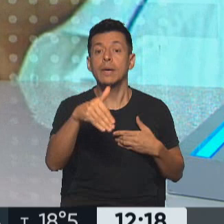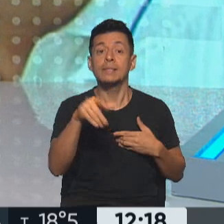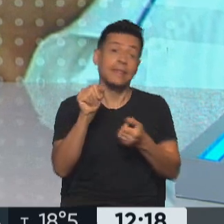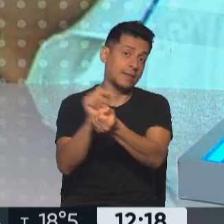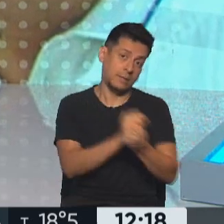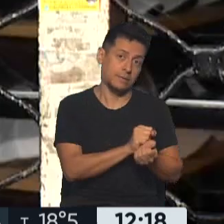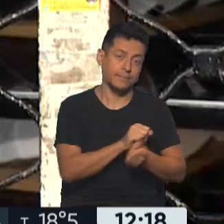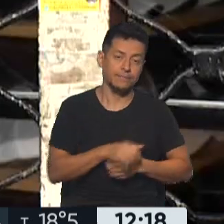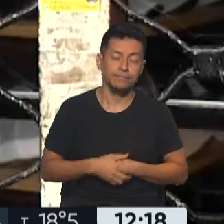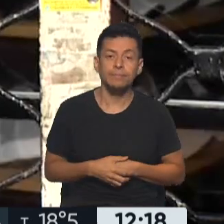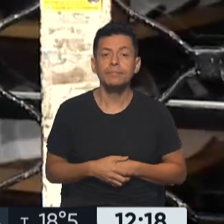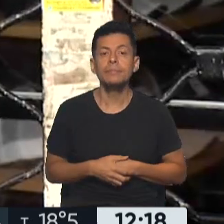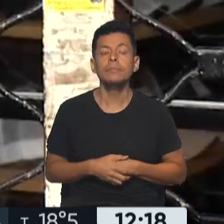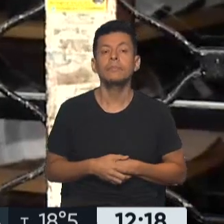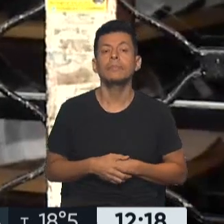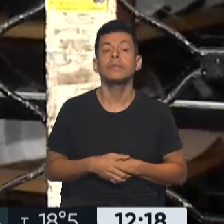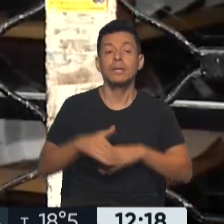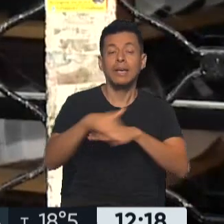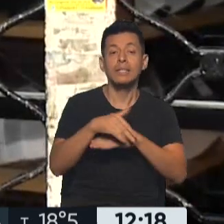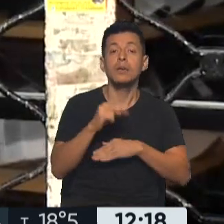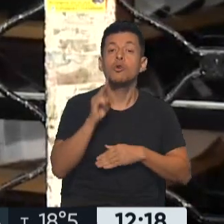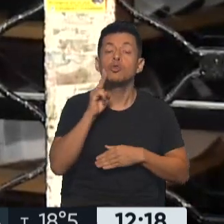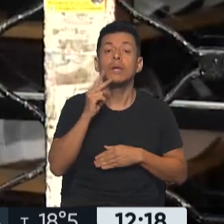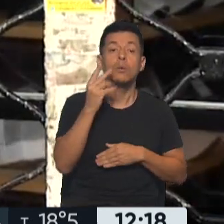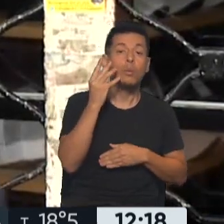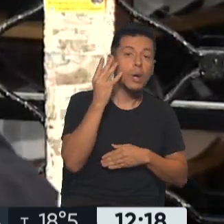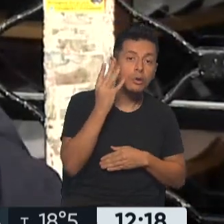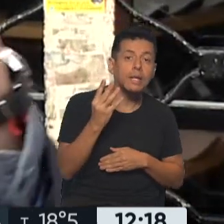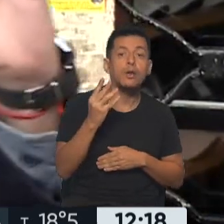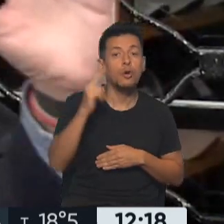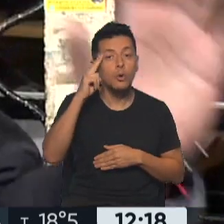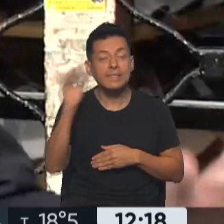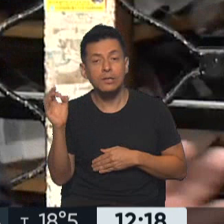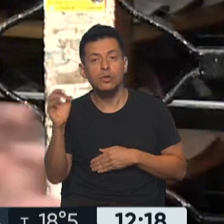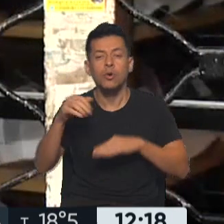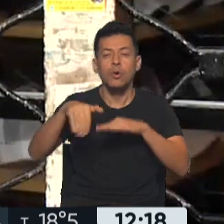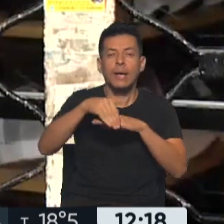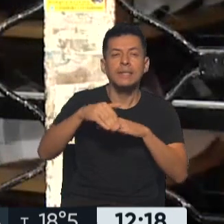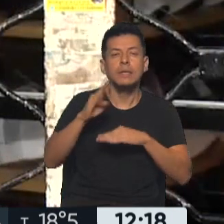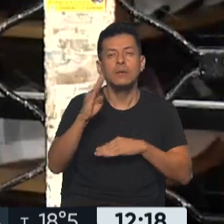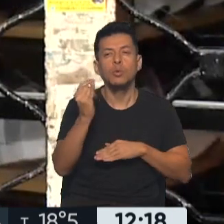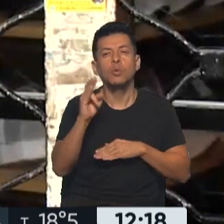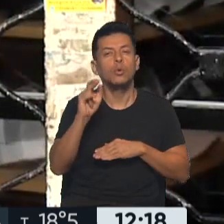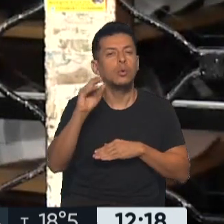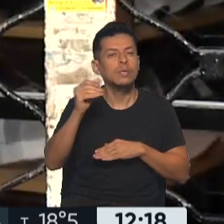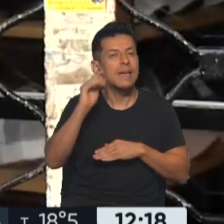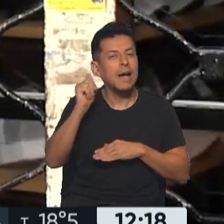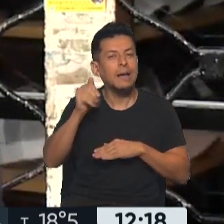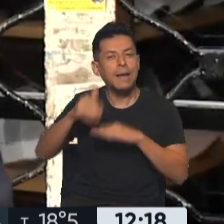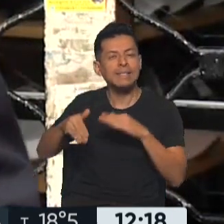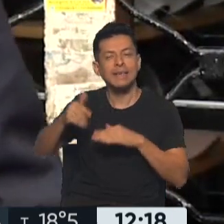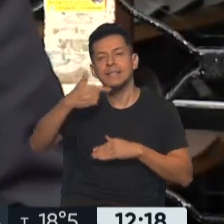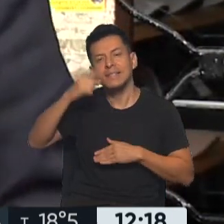detenido. Honduras al 4900, entre Gurruchaga y Plaza Serrano, pleno barrio de